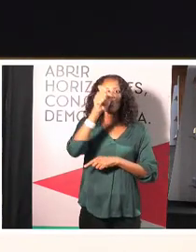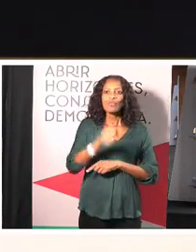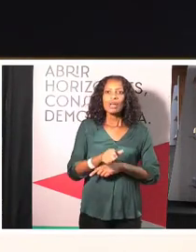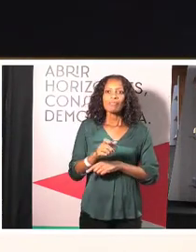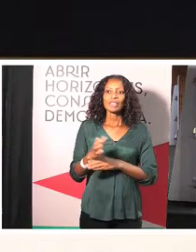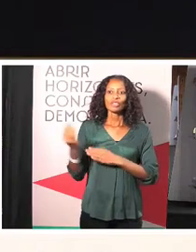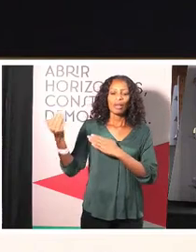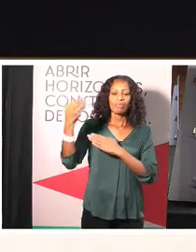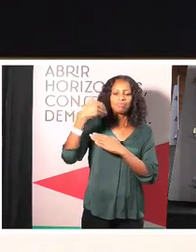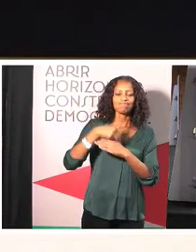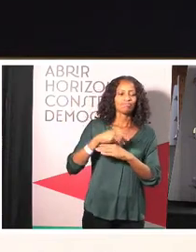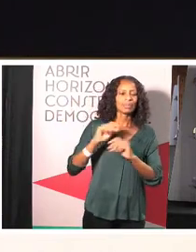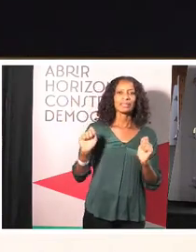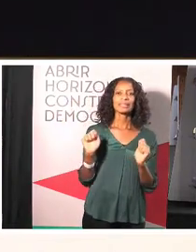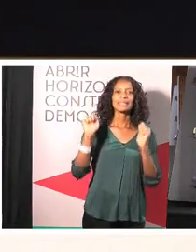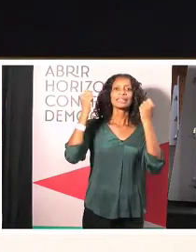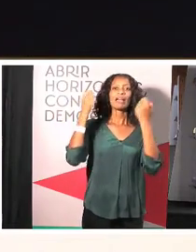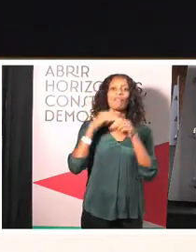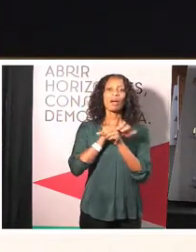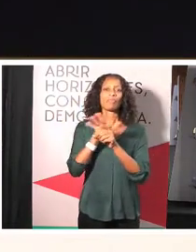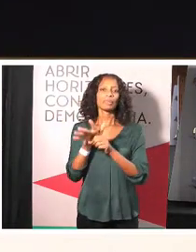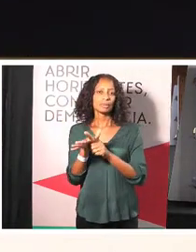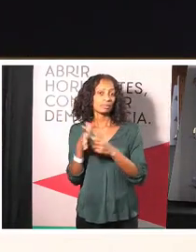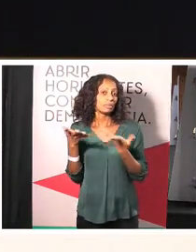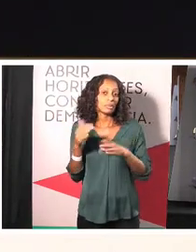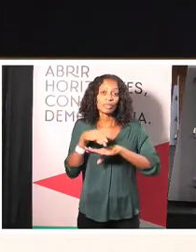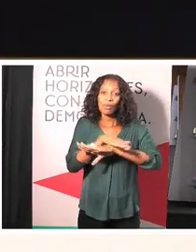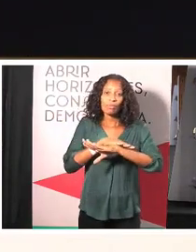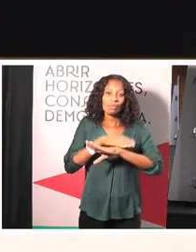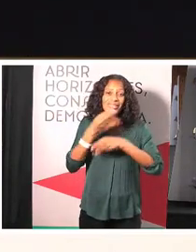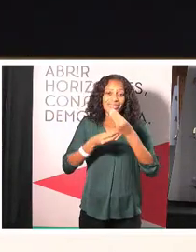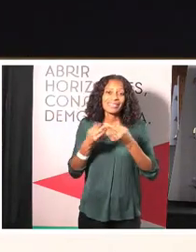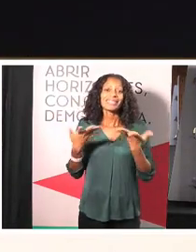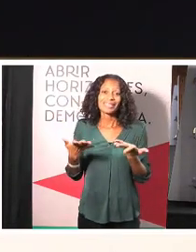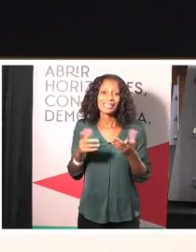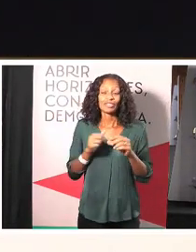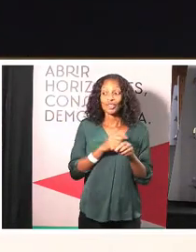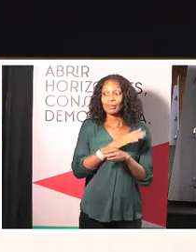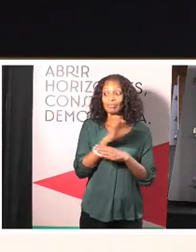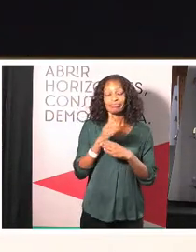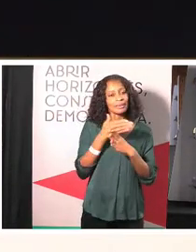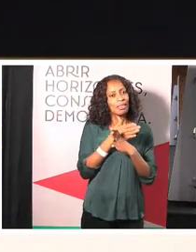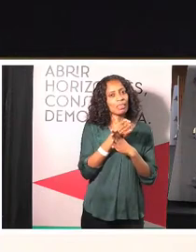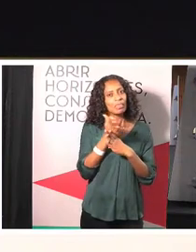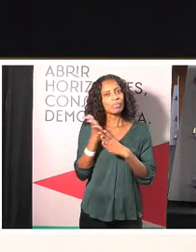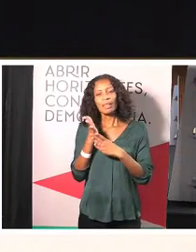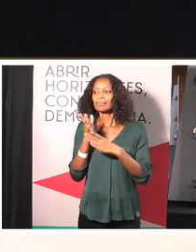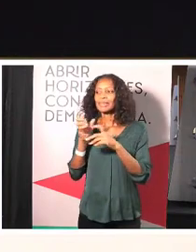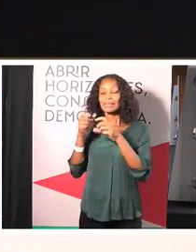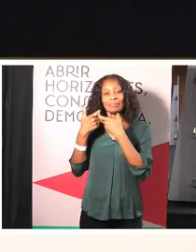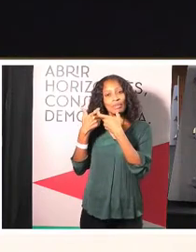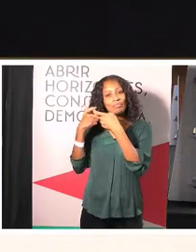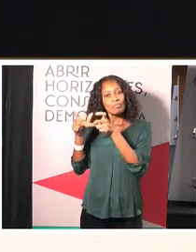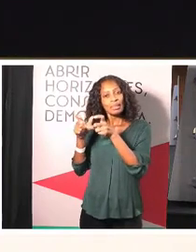esta pandemia. Pero siempre había un interés o un desplazamiento hacia el sector privado de esta idea. Por